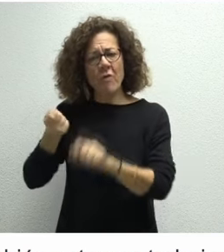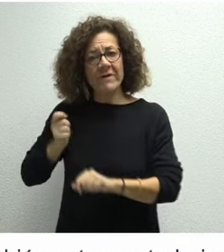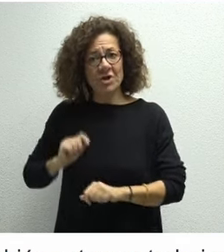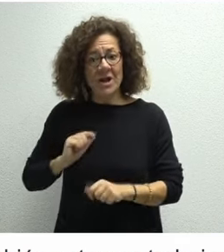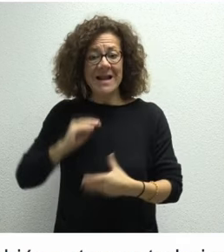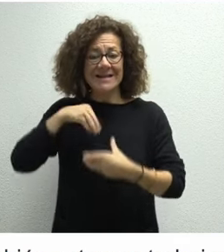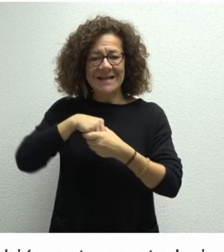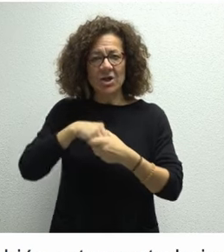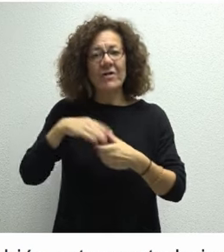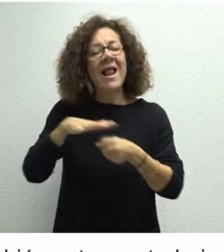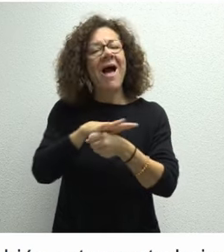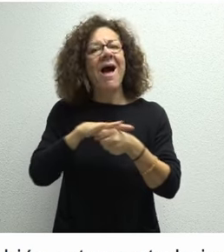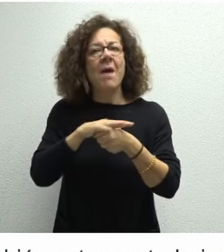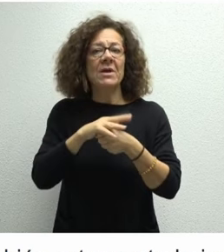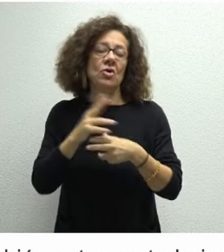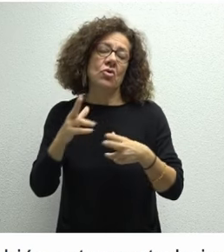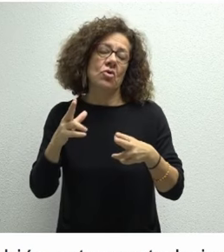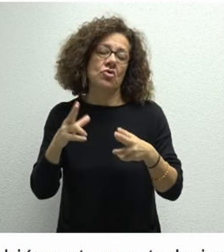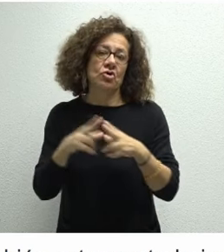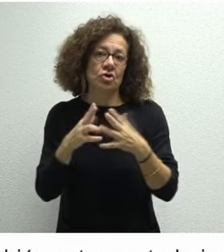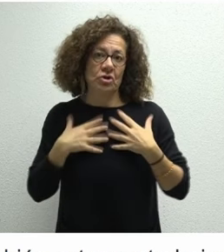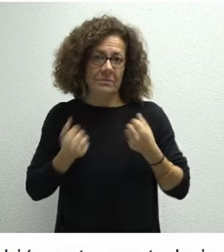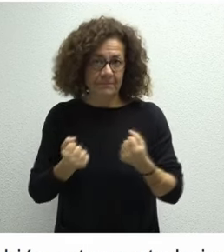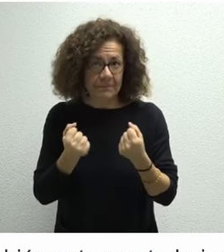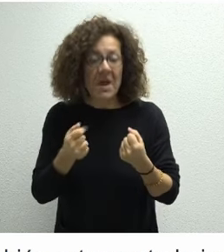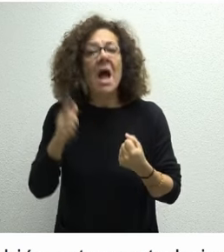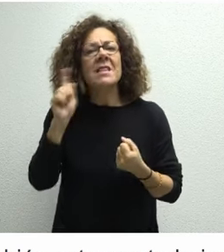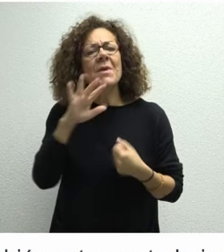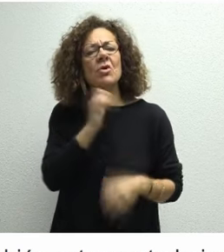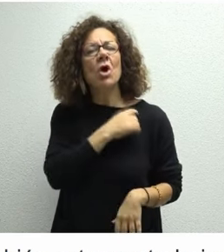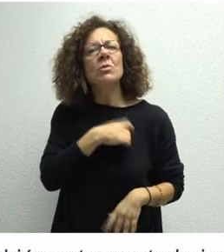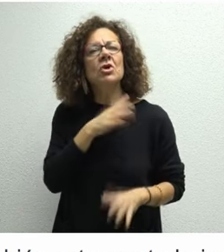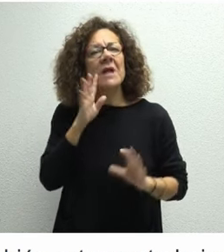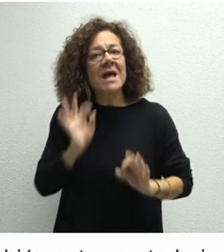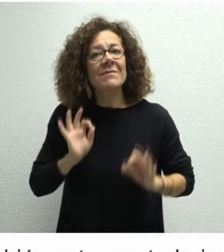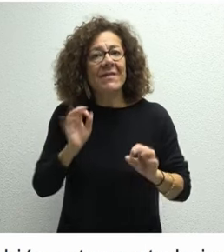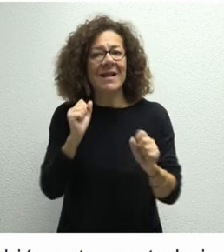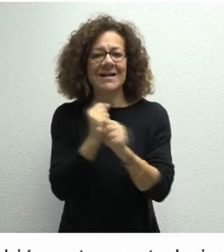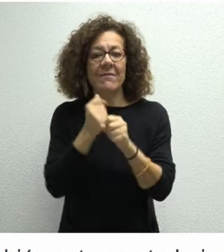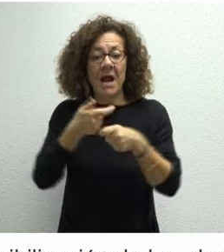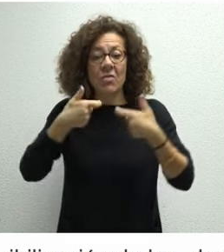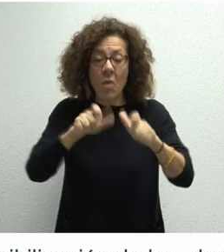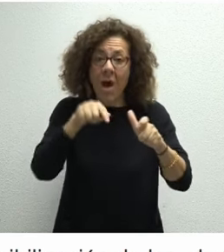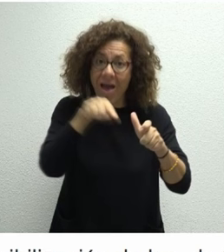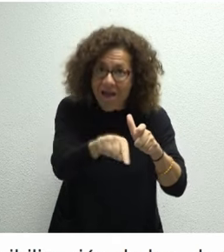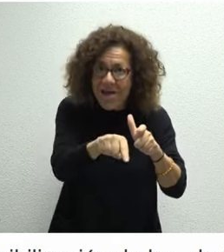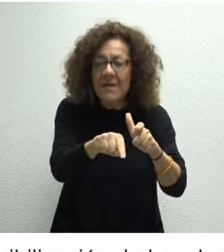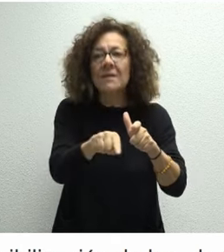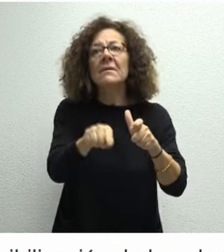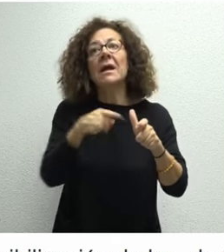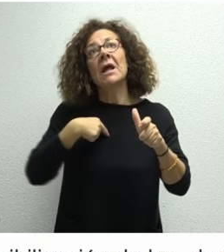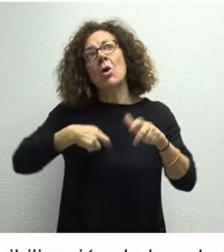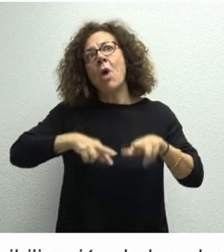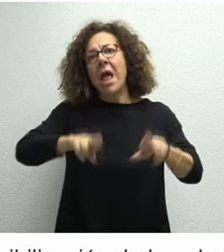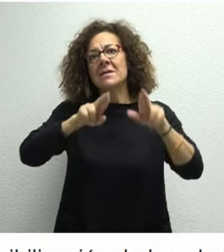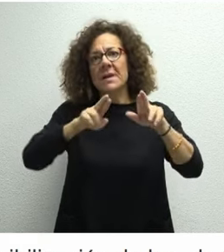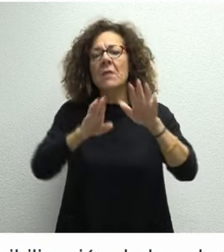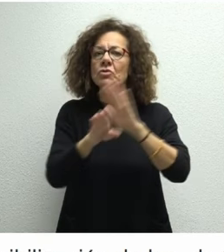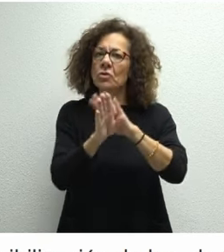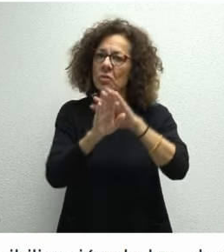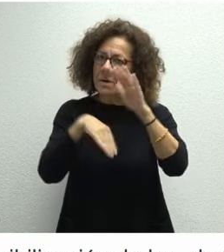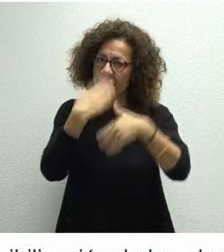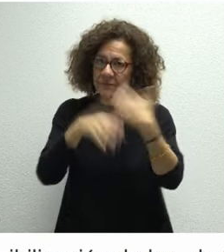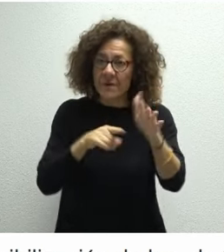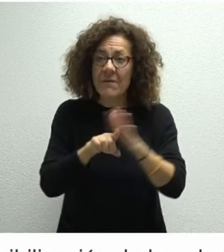hay una comisión una subcomisión específica que está trabajando en en ese apartado y que que esperamos poder seguir